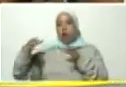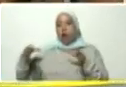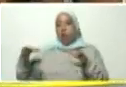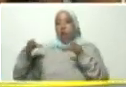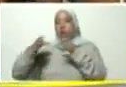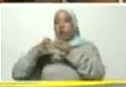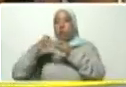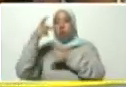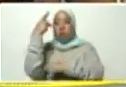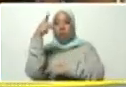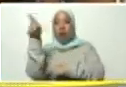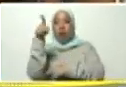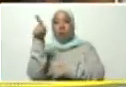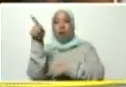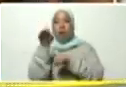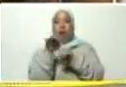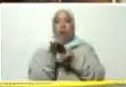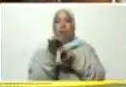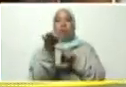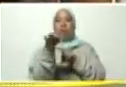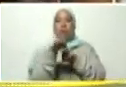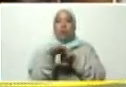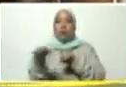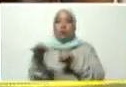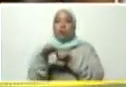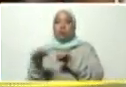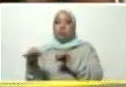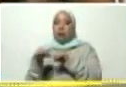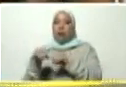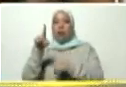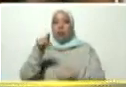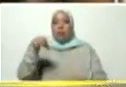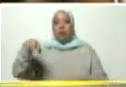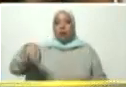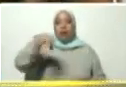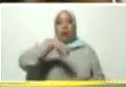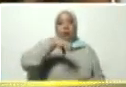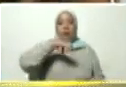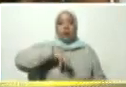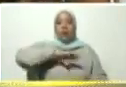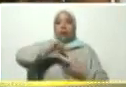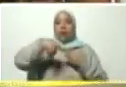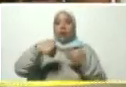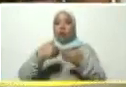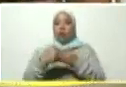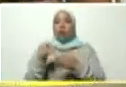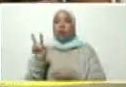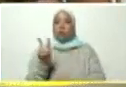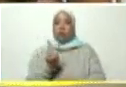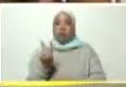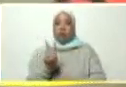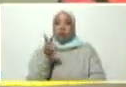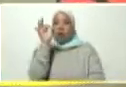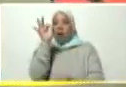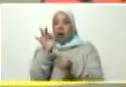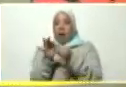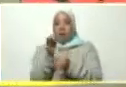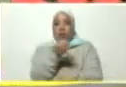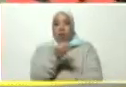parroquiales municipales y regionales de todo el país éxito total